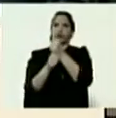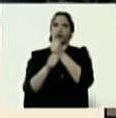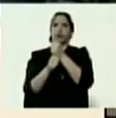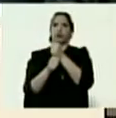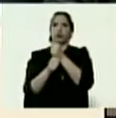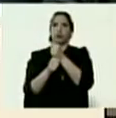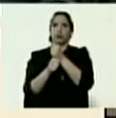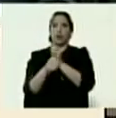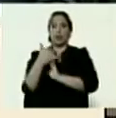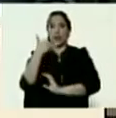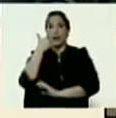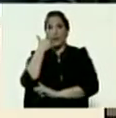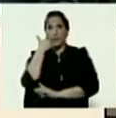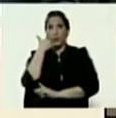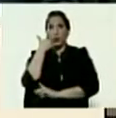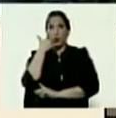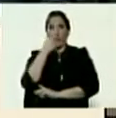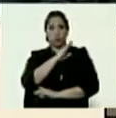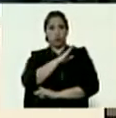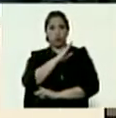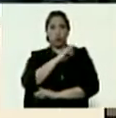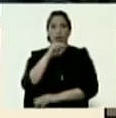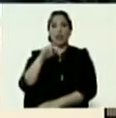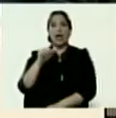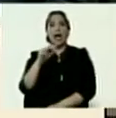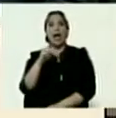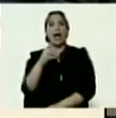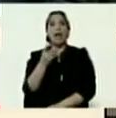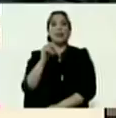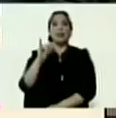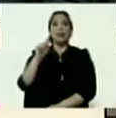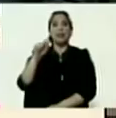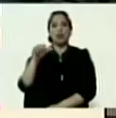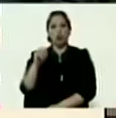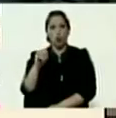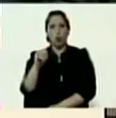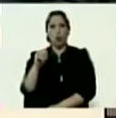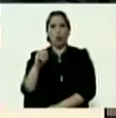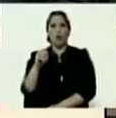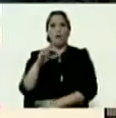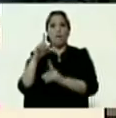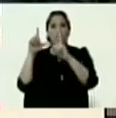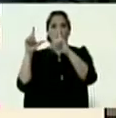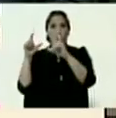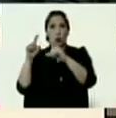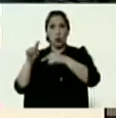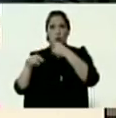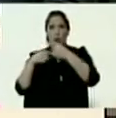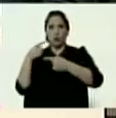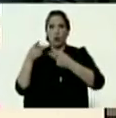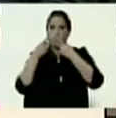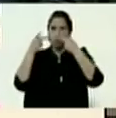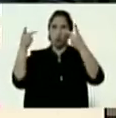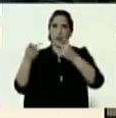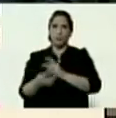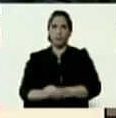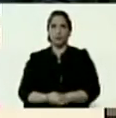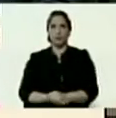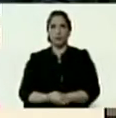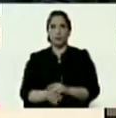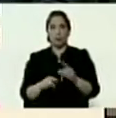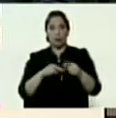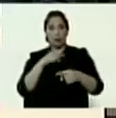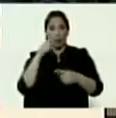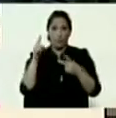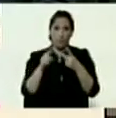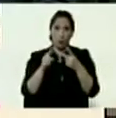del teléfono celular de alias Nandito las fotografías que luego fueron publicadas. Luego está,